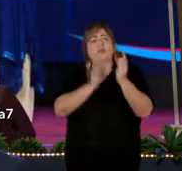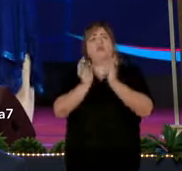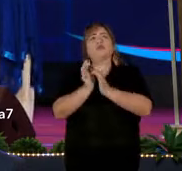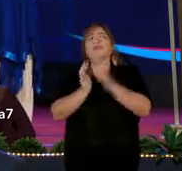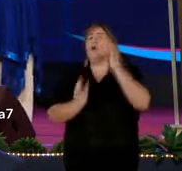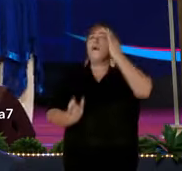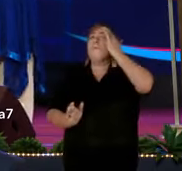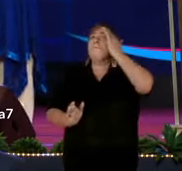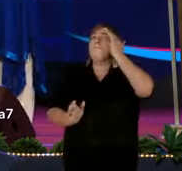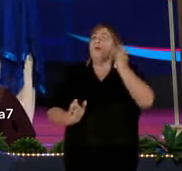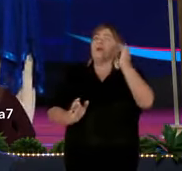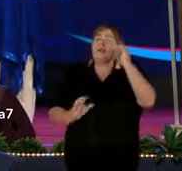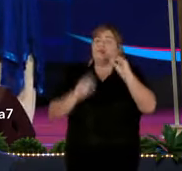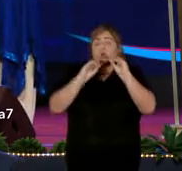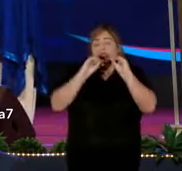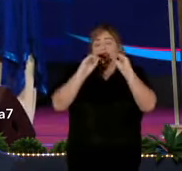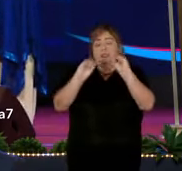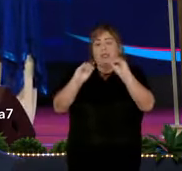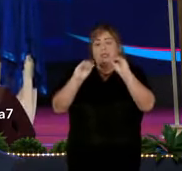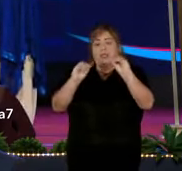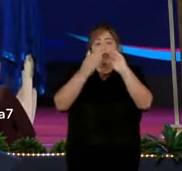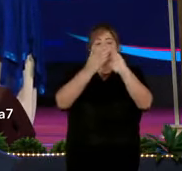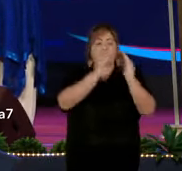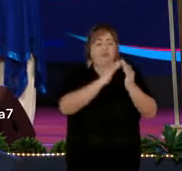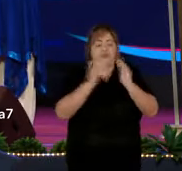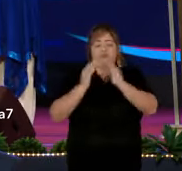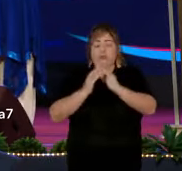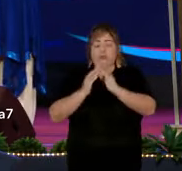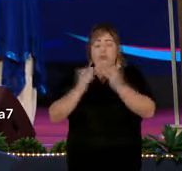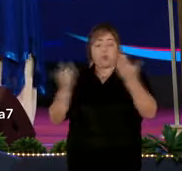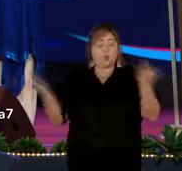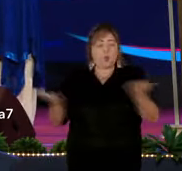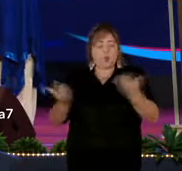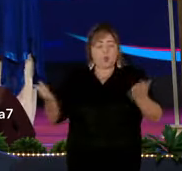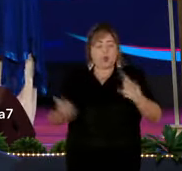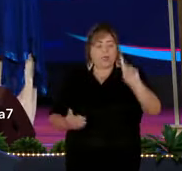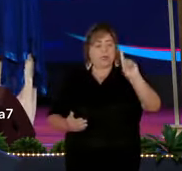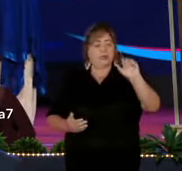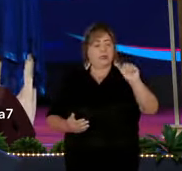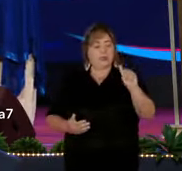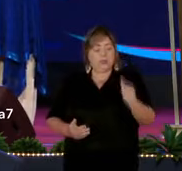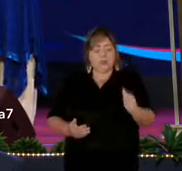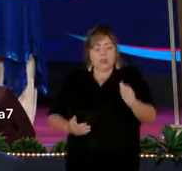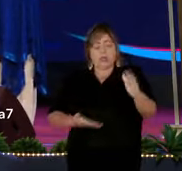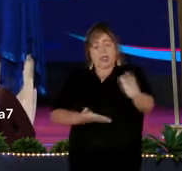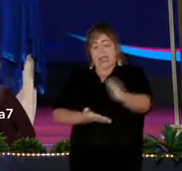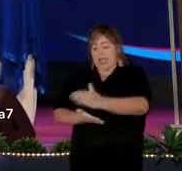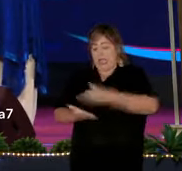has enseñado a todo pueblo que diezmar y ofrendar es de valiente.